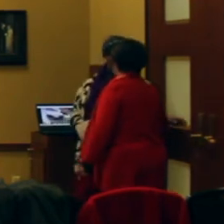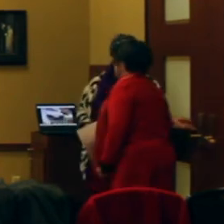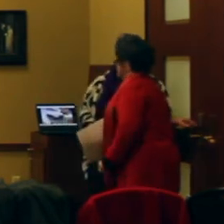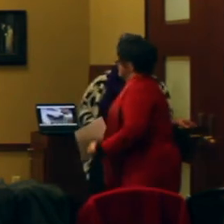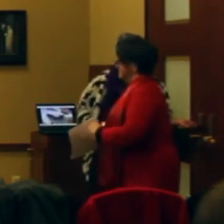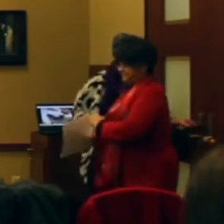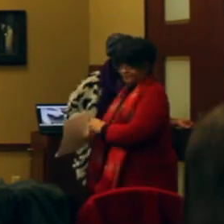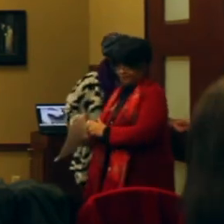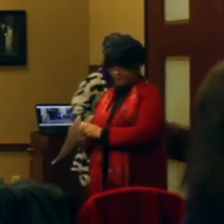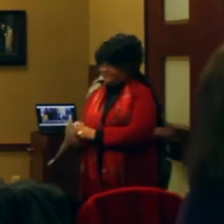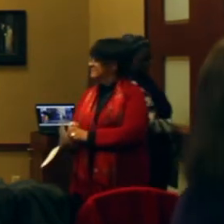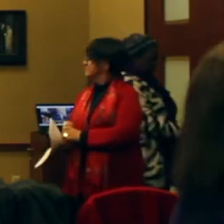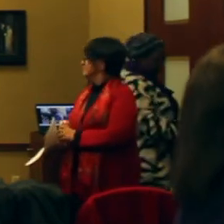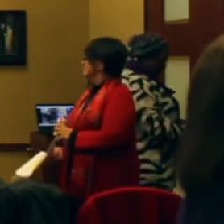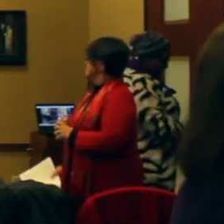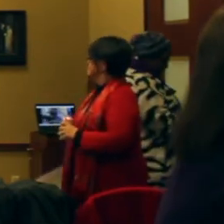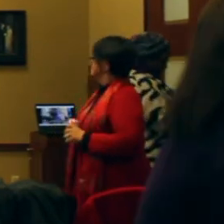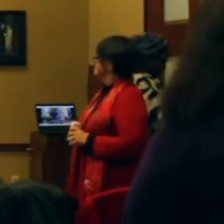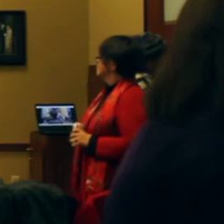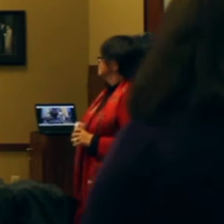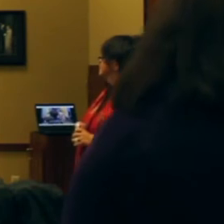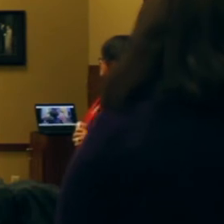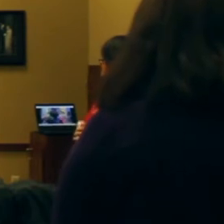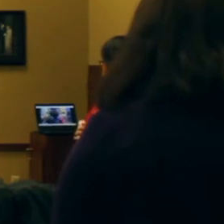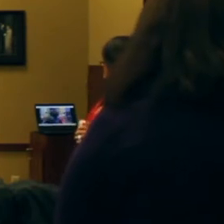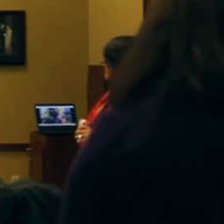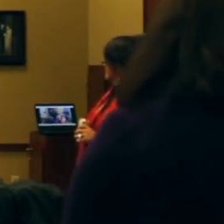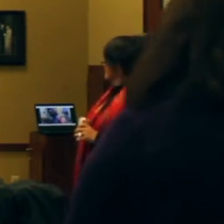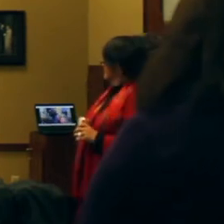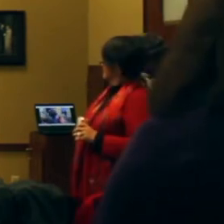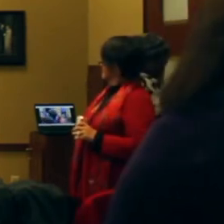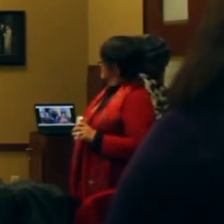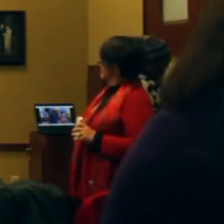una asunción eternamente cimarrona.